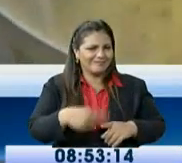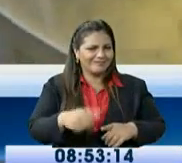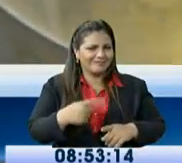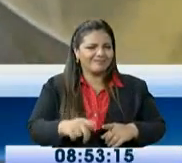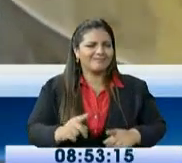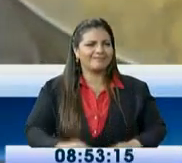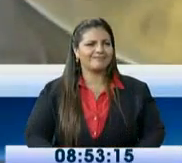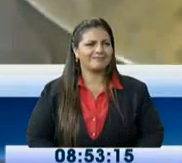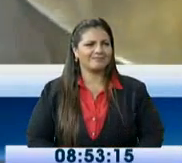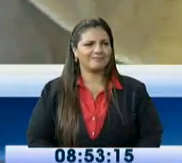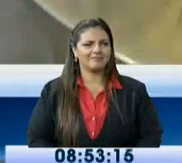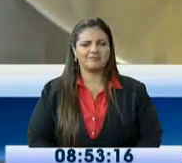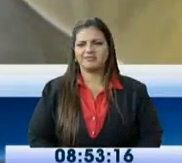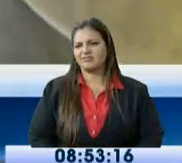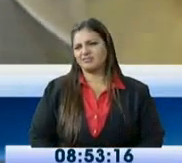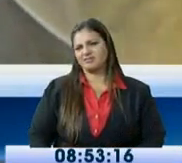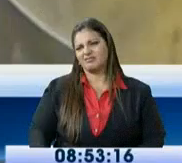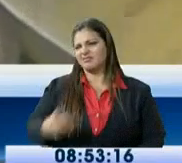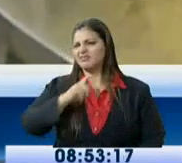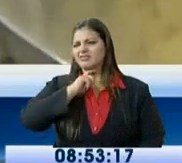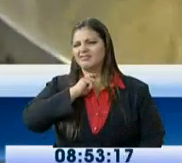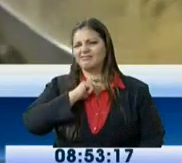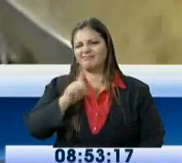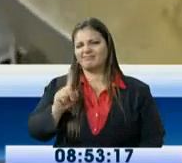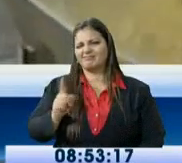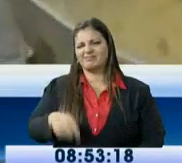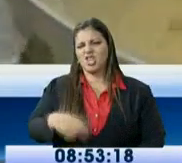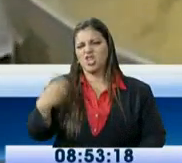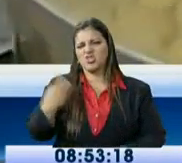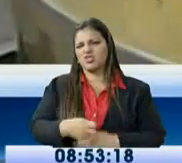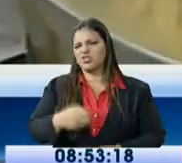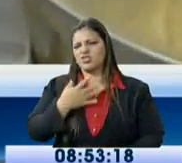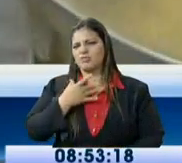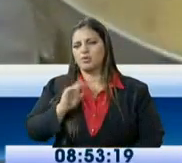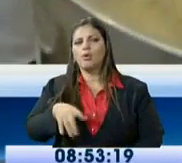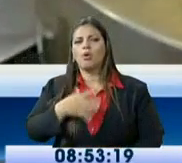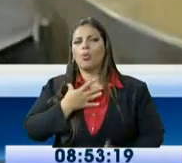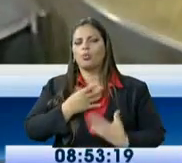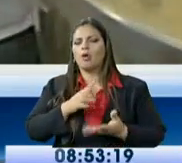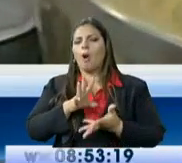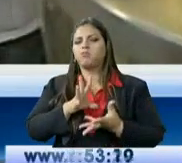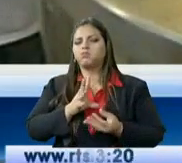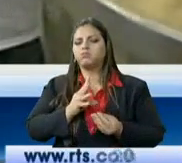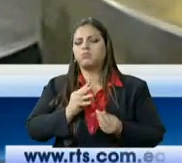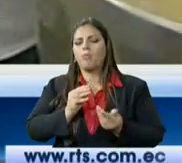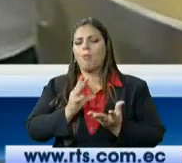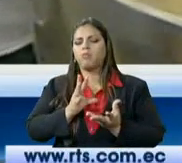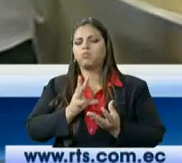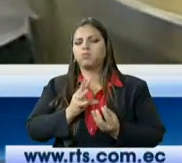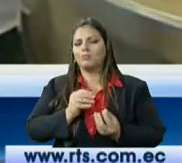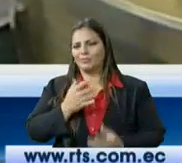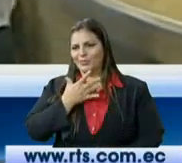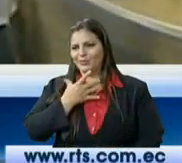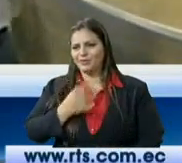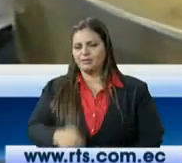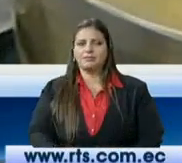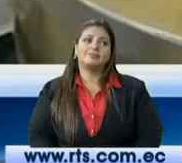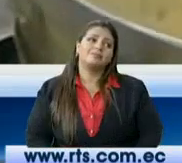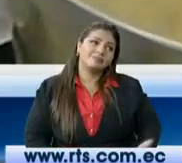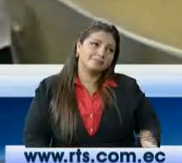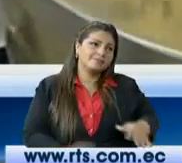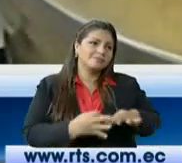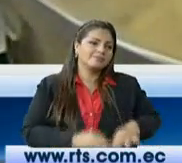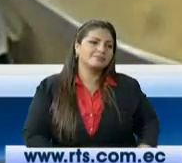le había dicho, o sea, que no quede seco, ¿no? A mí me gusta el pan de Pascua esponjosito. Es que él tiene que tener todos los ingredientes para poder que salga el pan